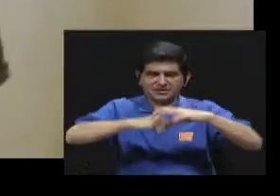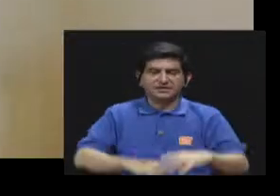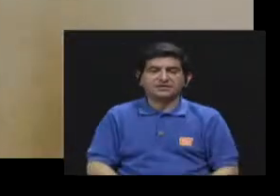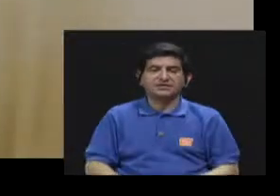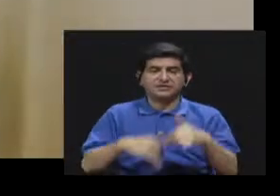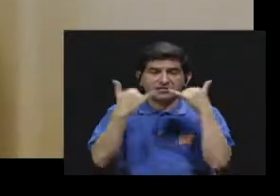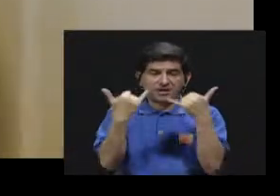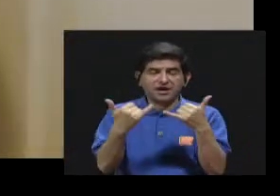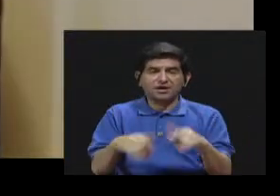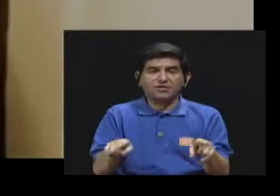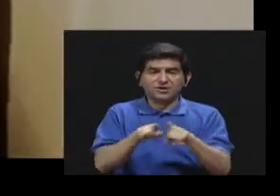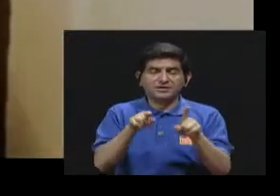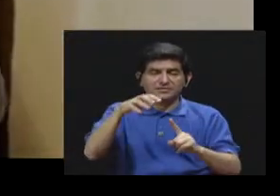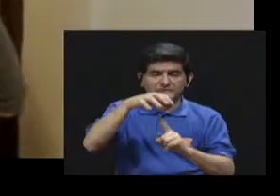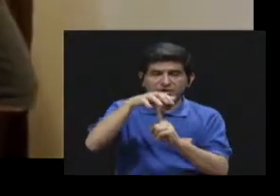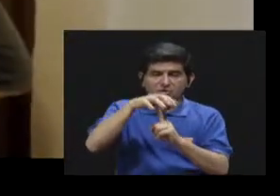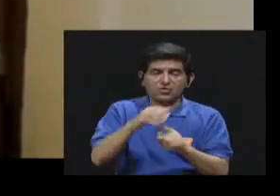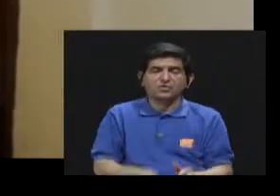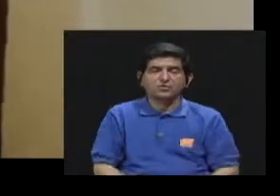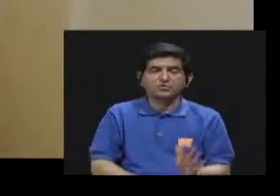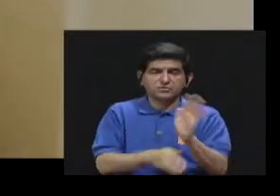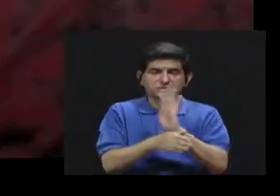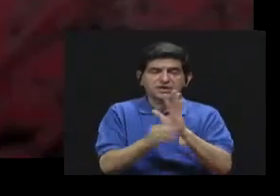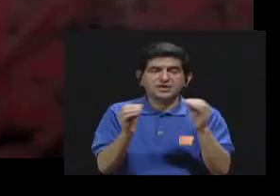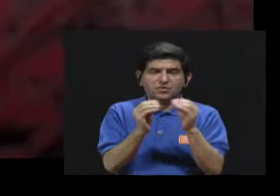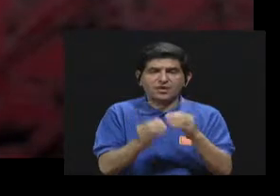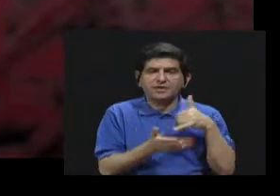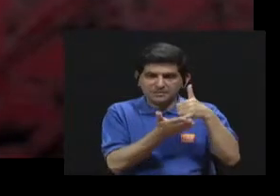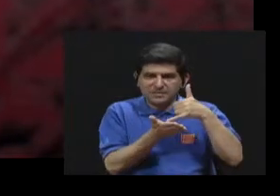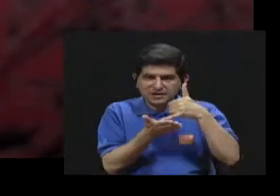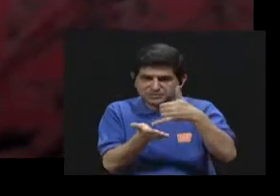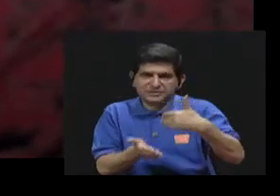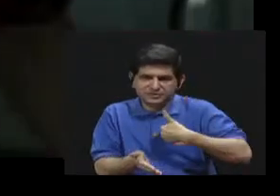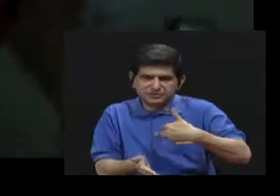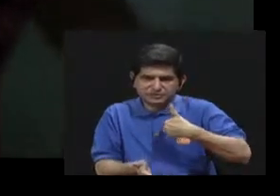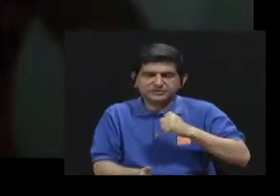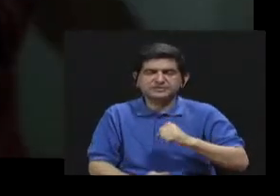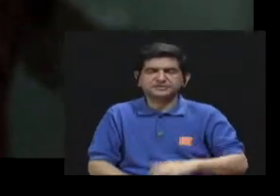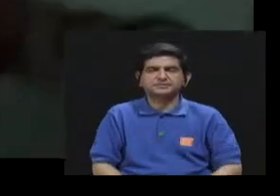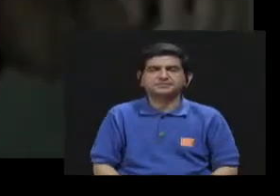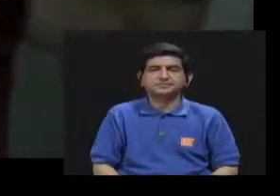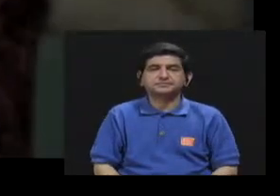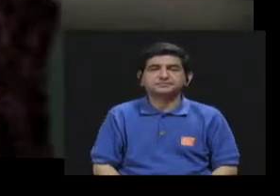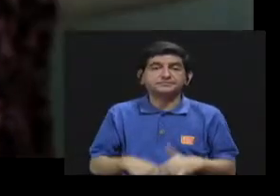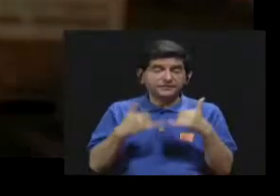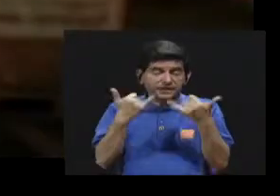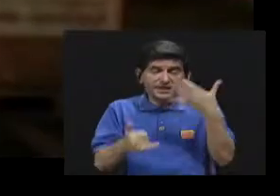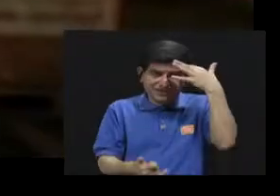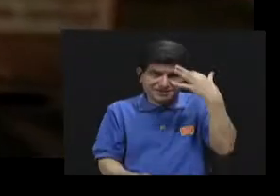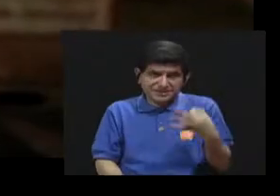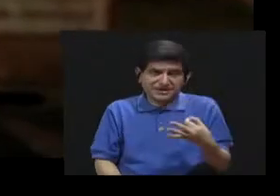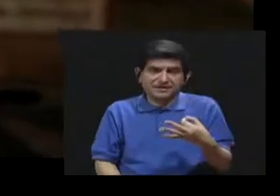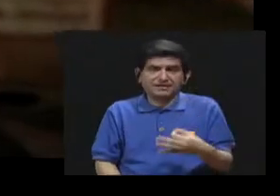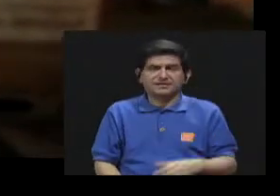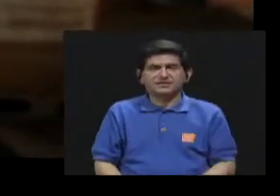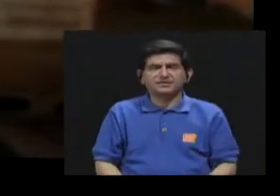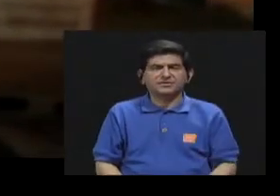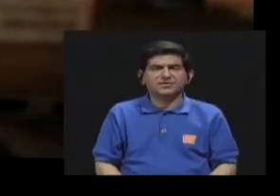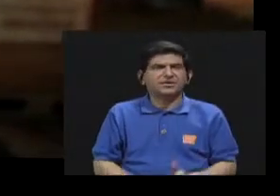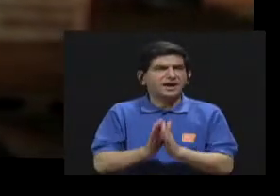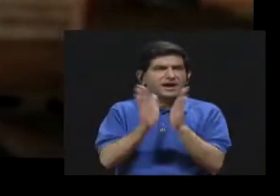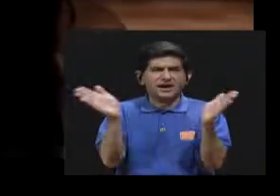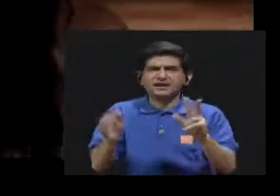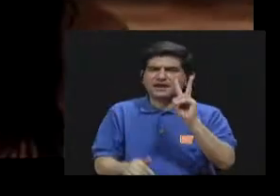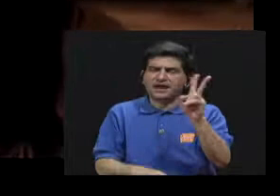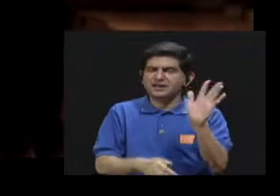Los Hongos, es la película más premiada. Hasta ahora, las, sí. Hasta ahora. Bueno, y ya creo que en general son las